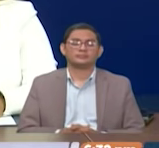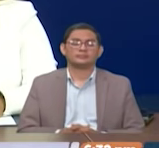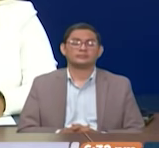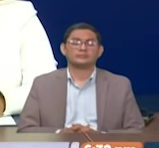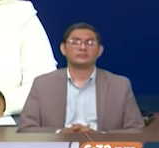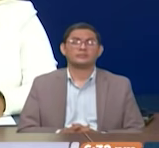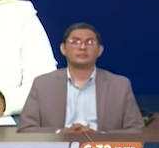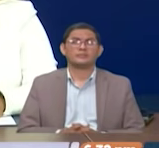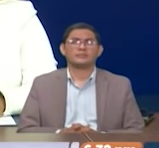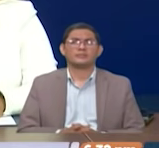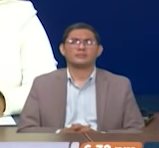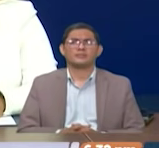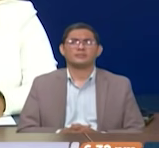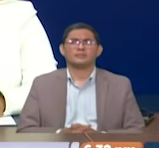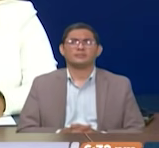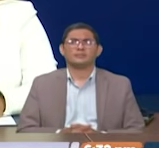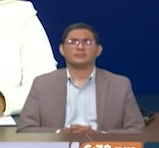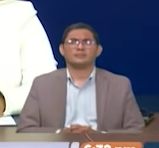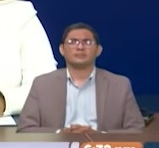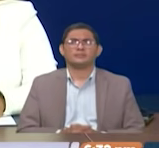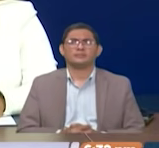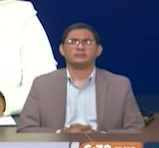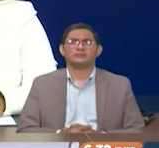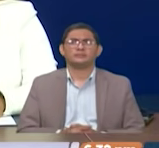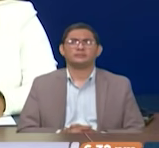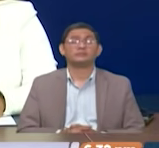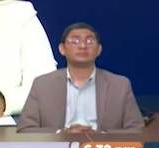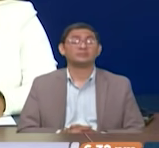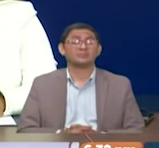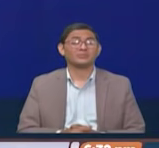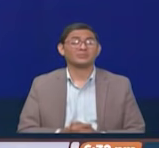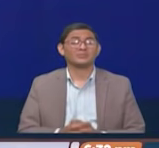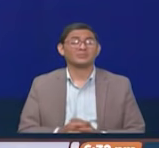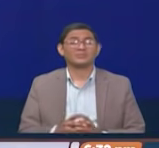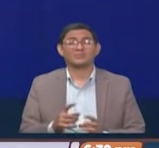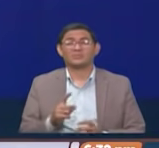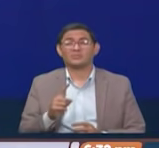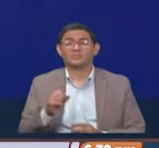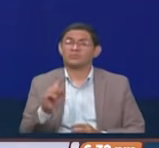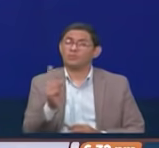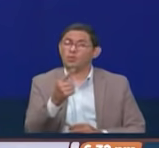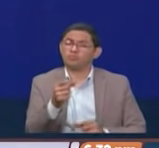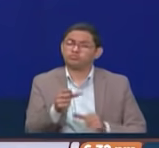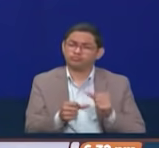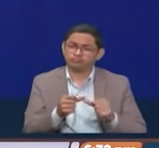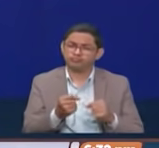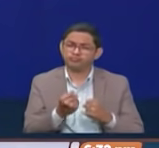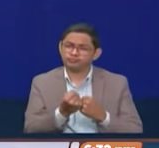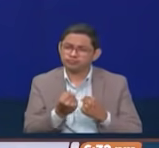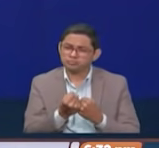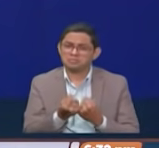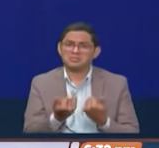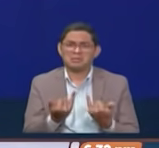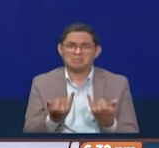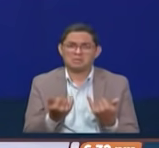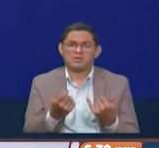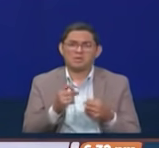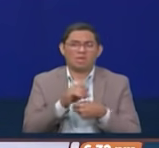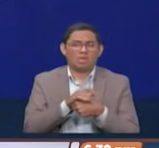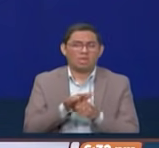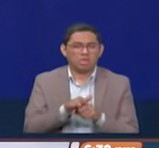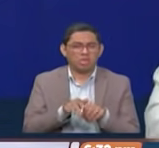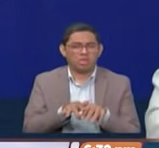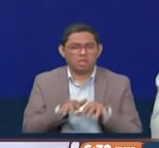gracias al esfuerzo de todos el manejo de la pandemia en nuestro país